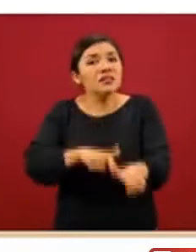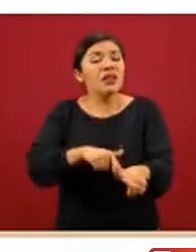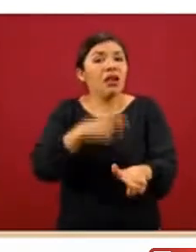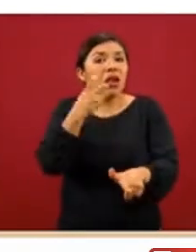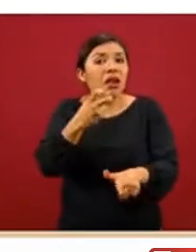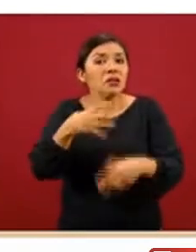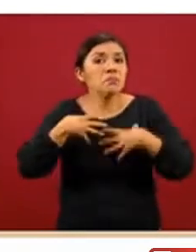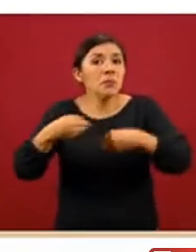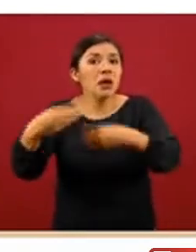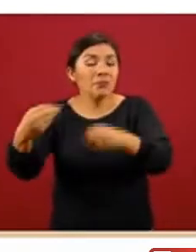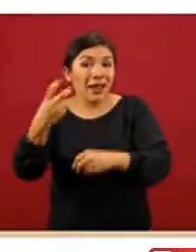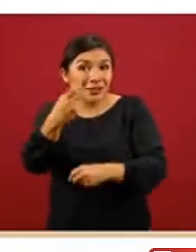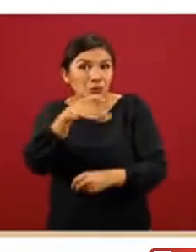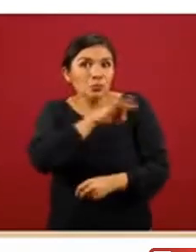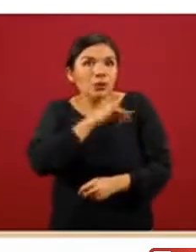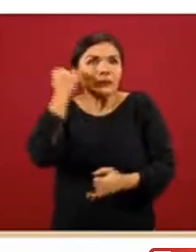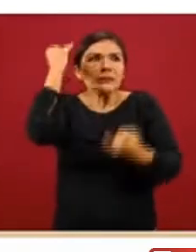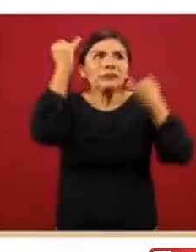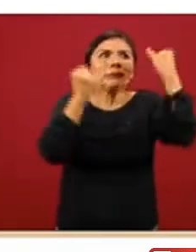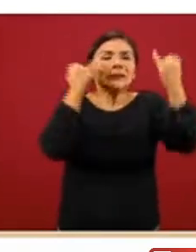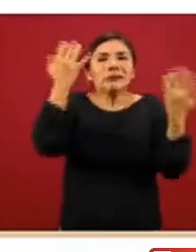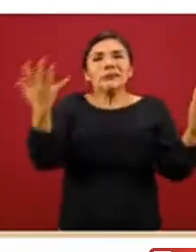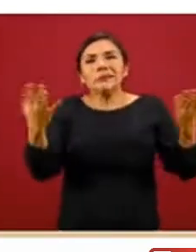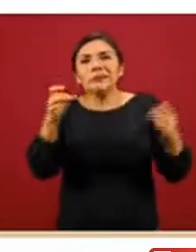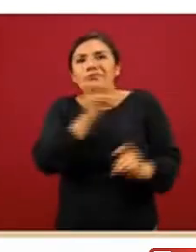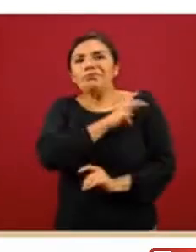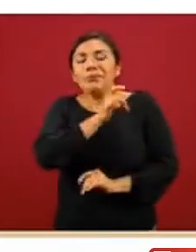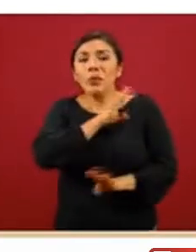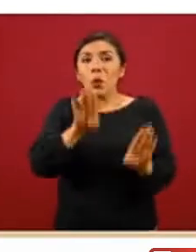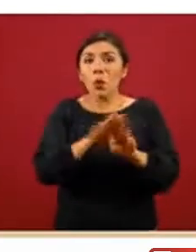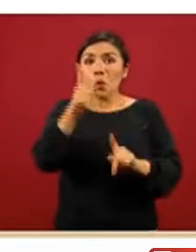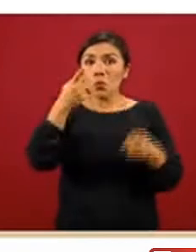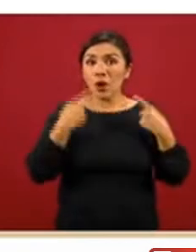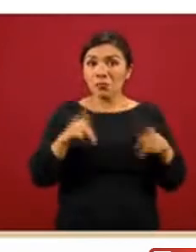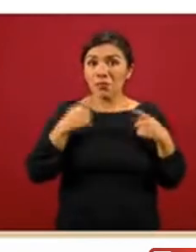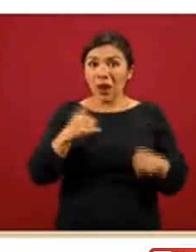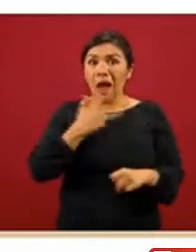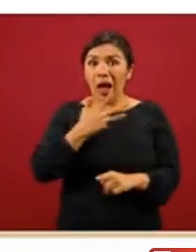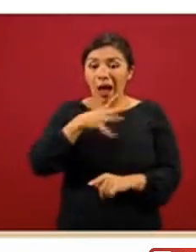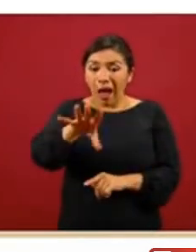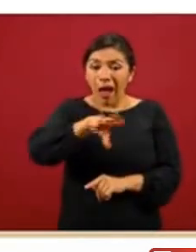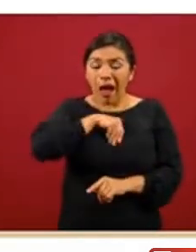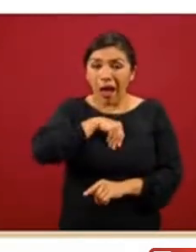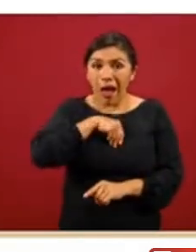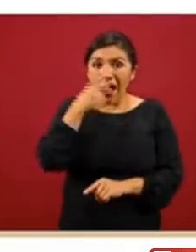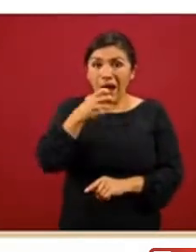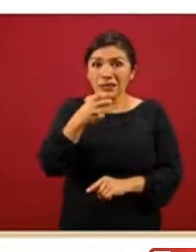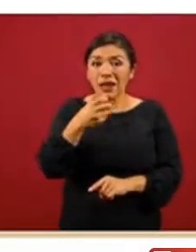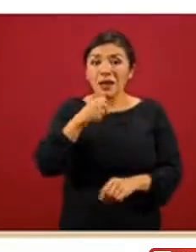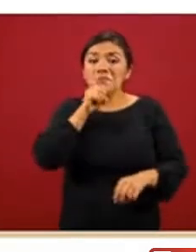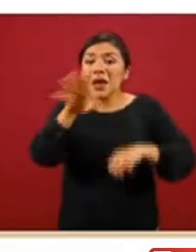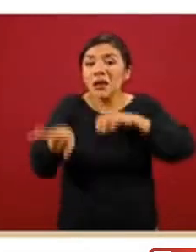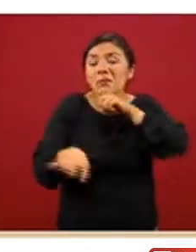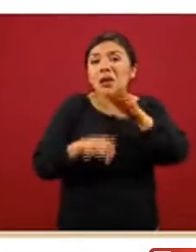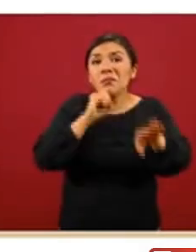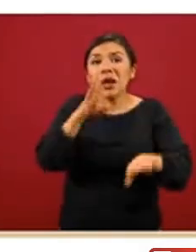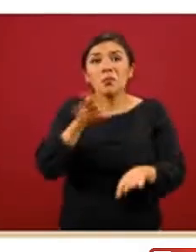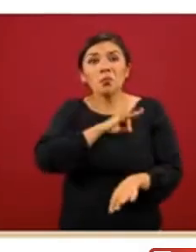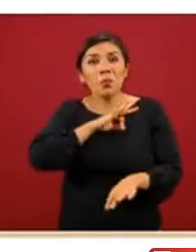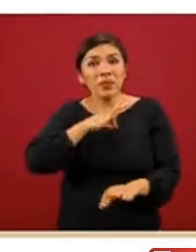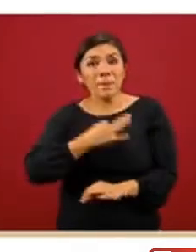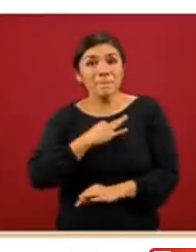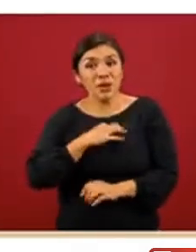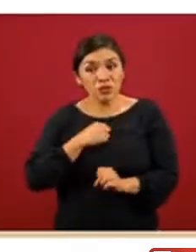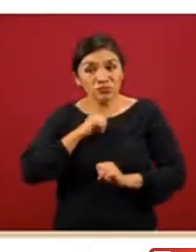la ansiedad de que entonces el tiempo en que una persona se encuentra con esta excreción viral es